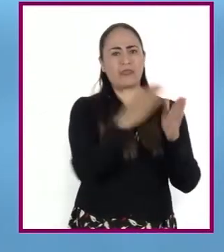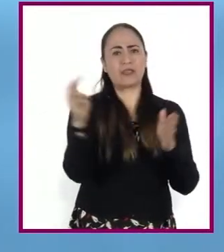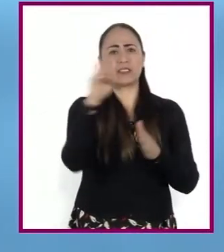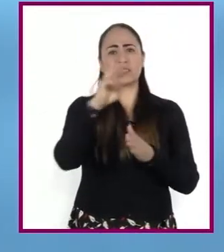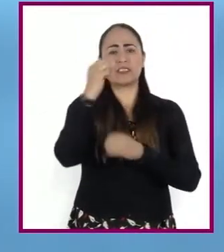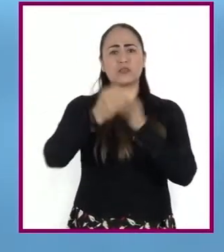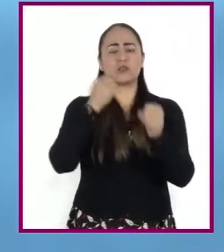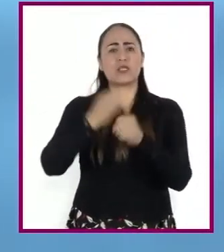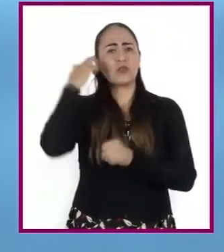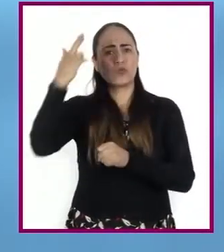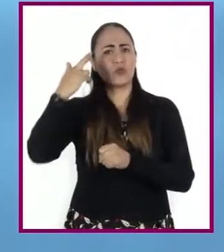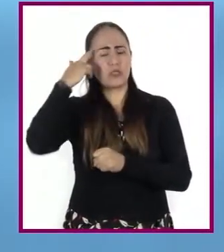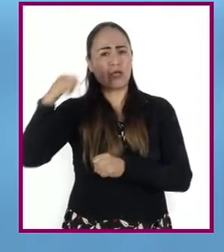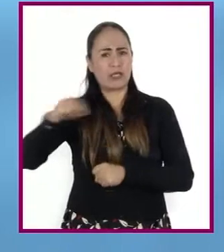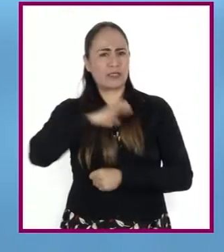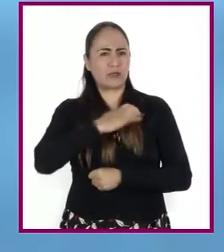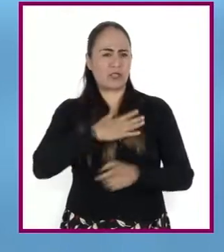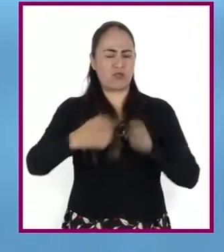siglo XVI.